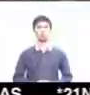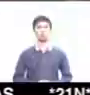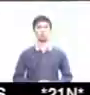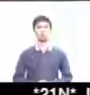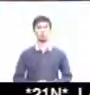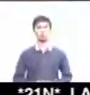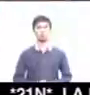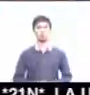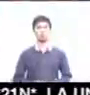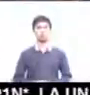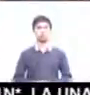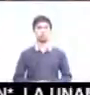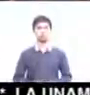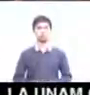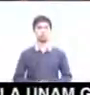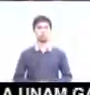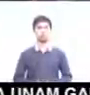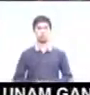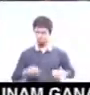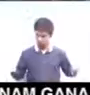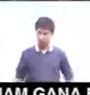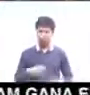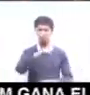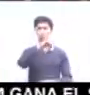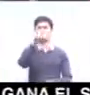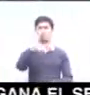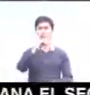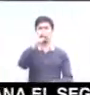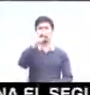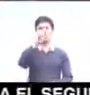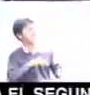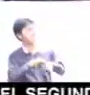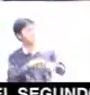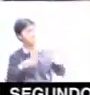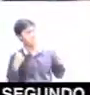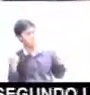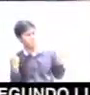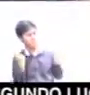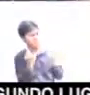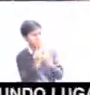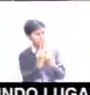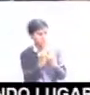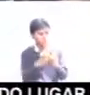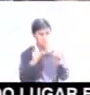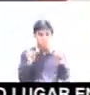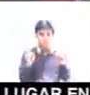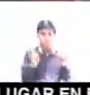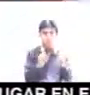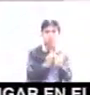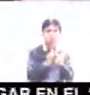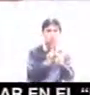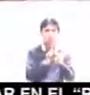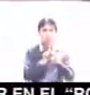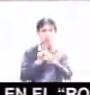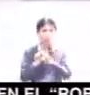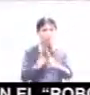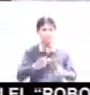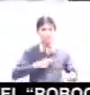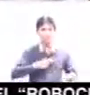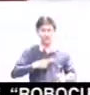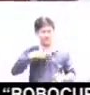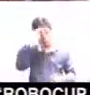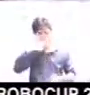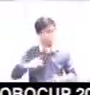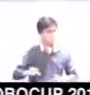Meade, estuvo en Puebla, donde se reunió con integrantes del movimiento Antorcha Campesina, a quienes dijo que nadie se lleve una sorpresa cuando gane las elecciones